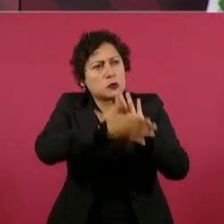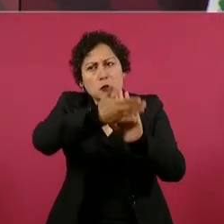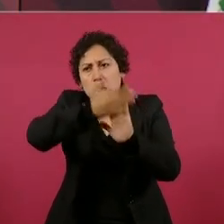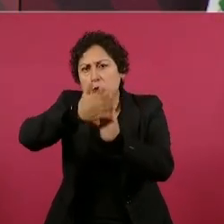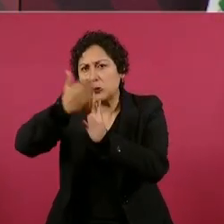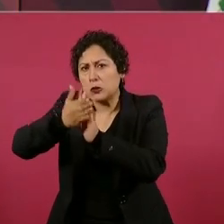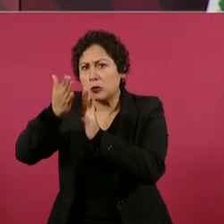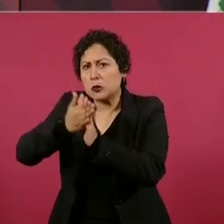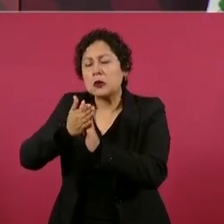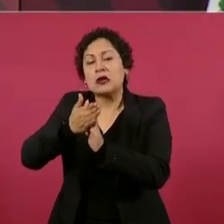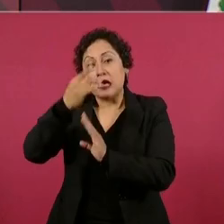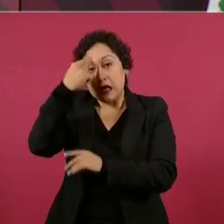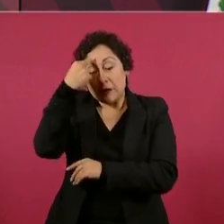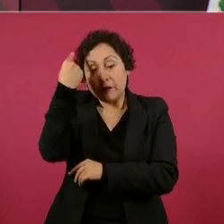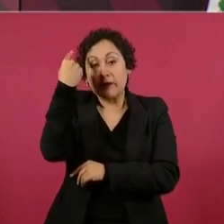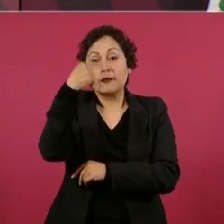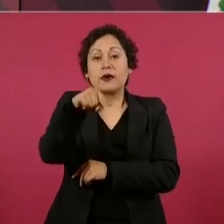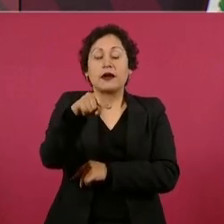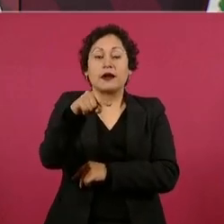para